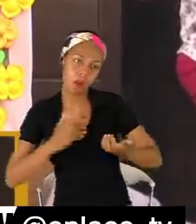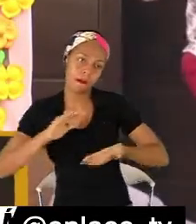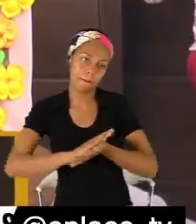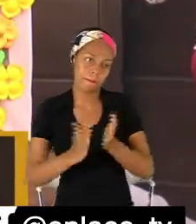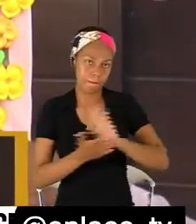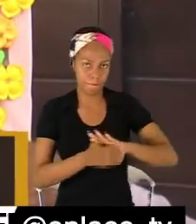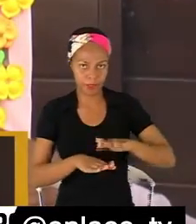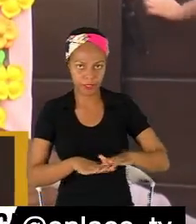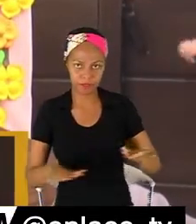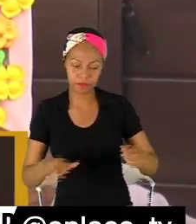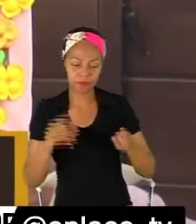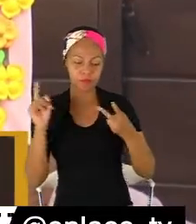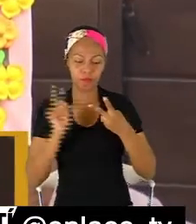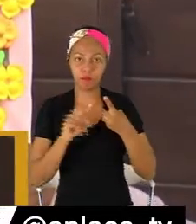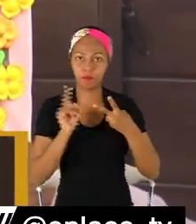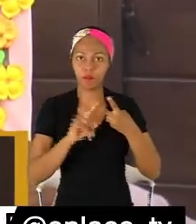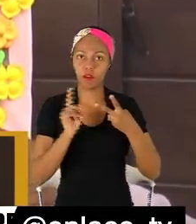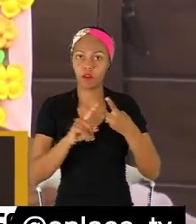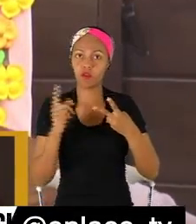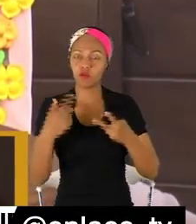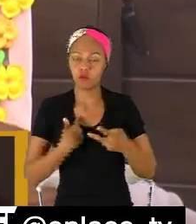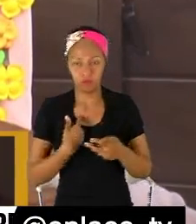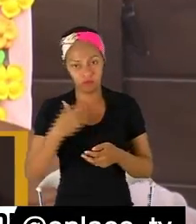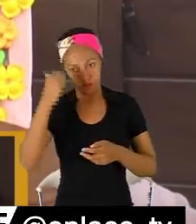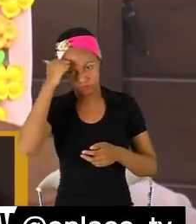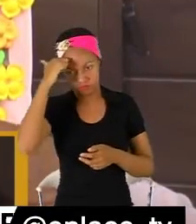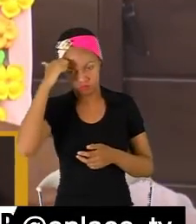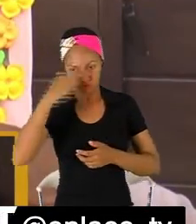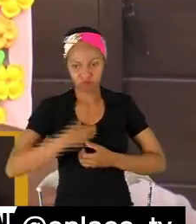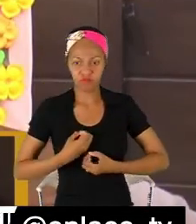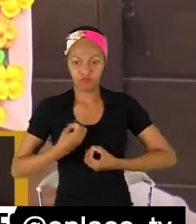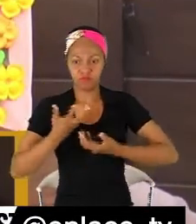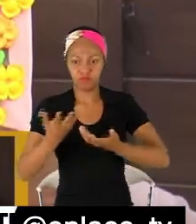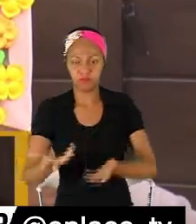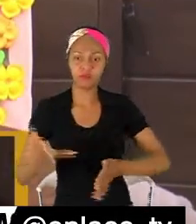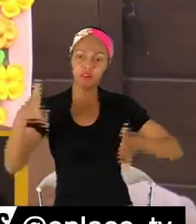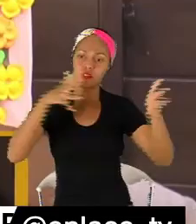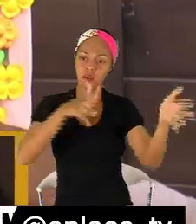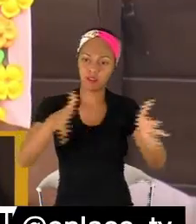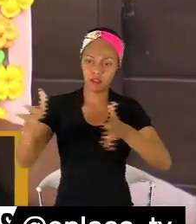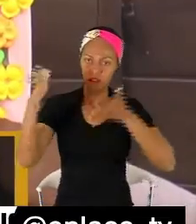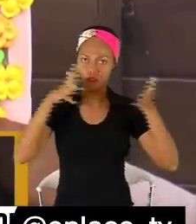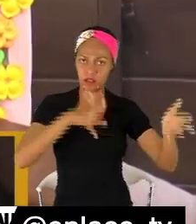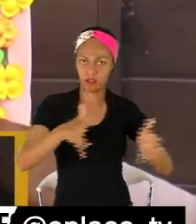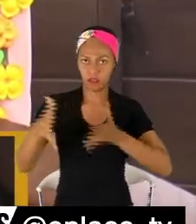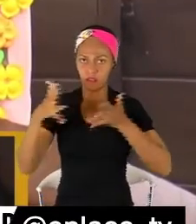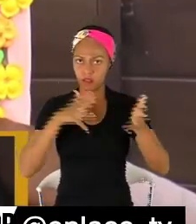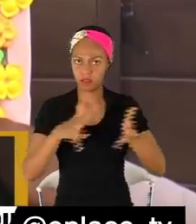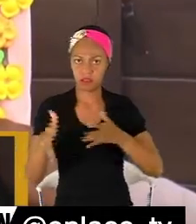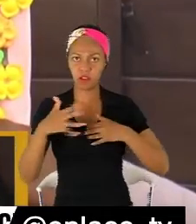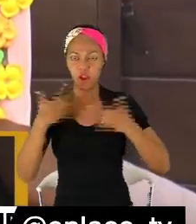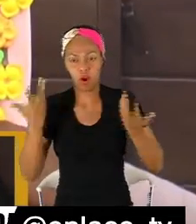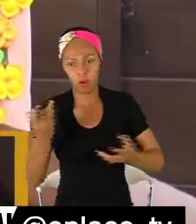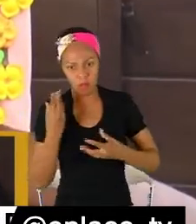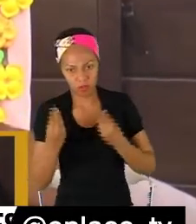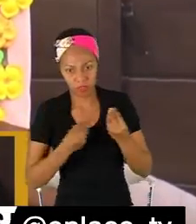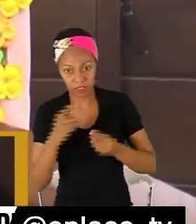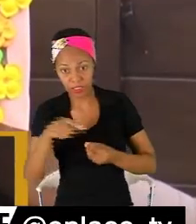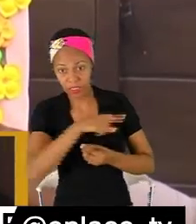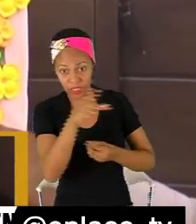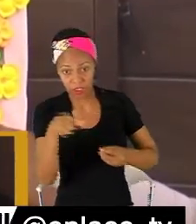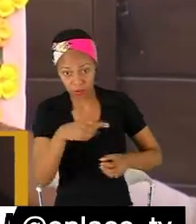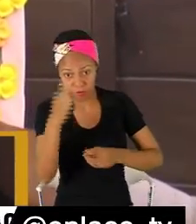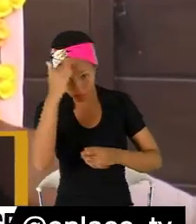trabajar todo el reto de ser maestros, porque nosotros como Normal Superior Cristo Rey, en la formación de maestros, ese es un gran reto que tenemos nosotros